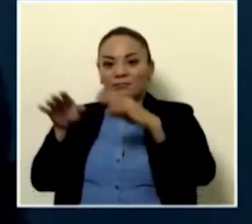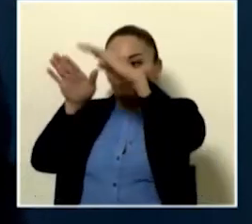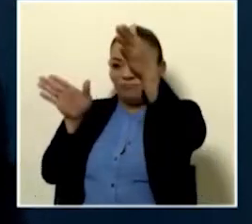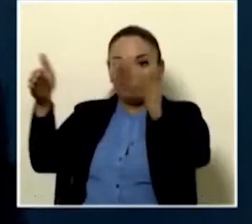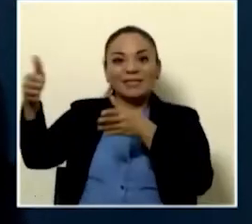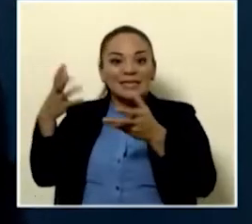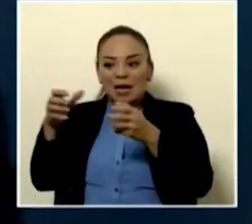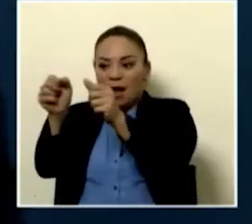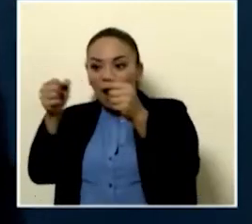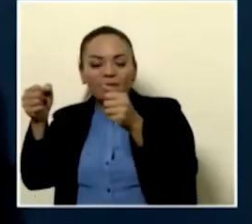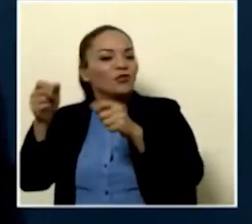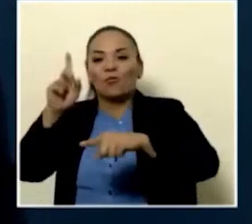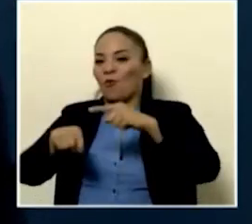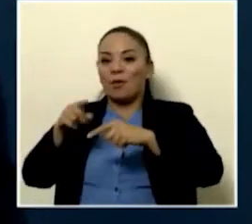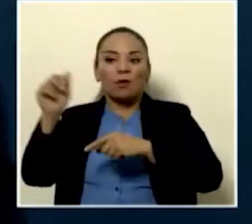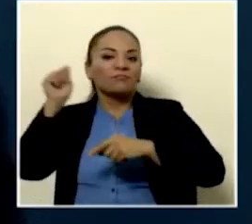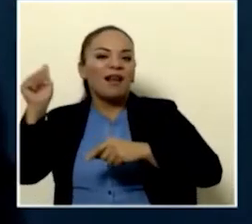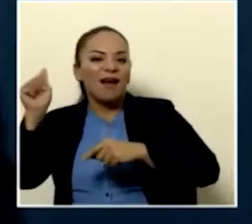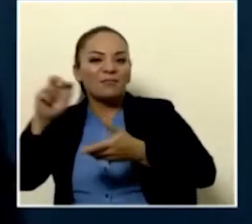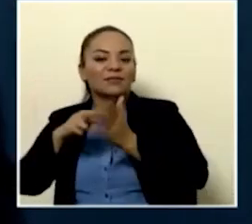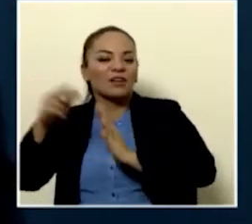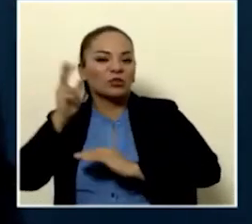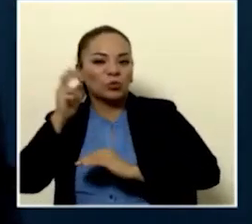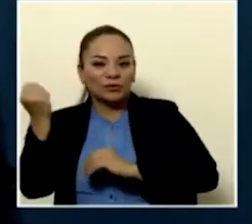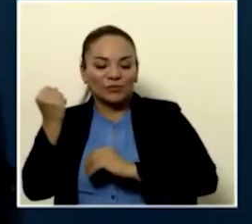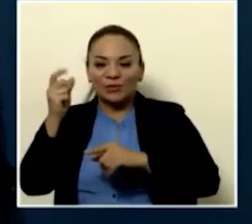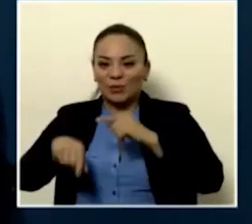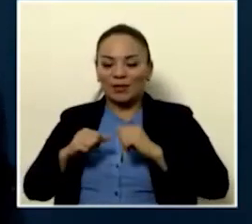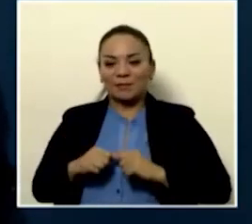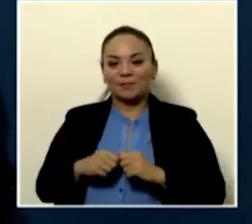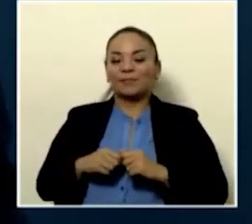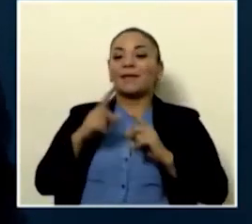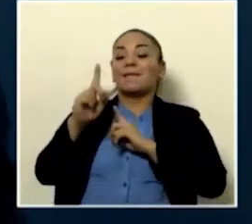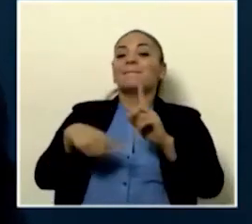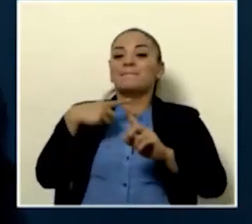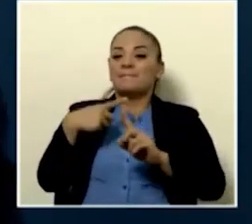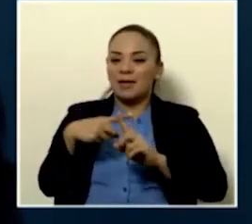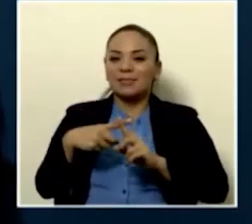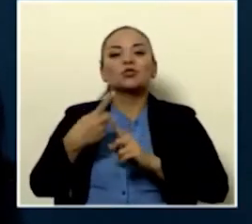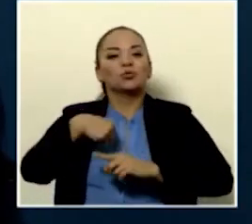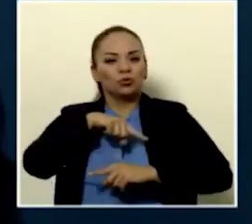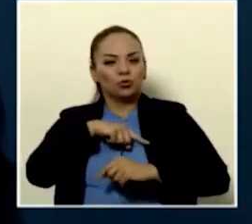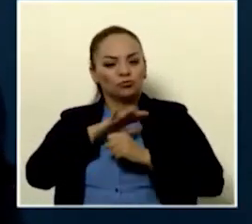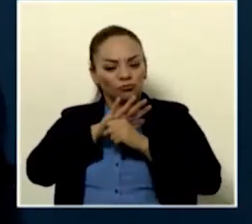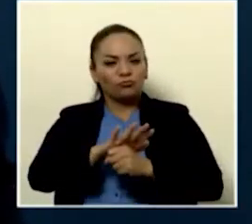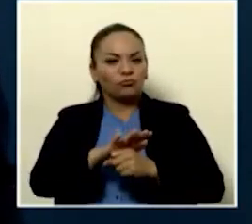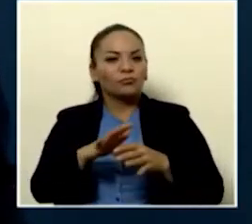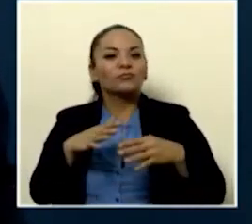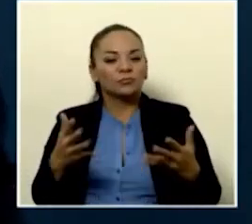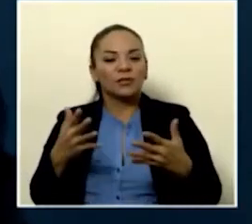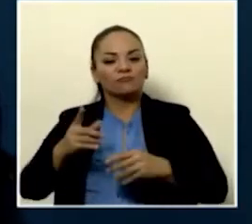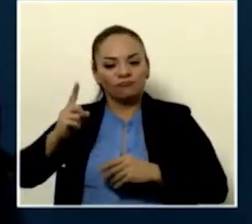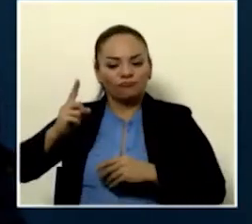Además, vamos a ejercer la potestad de imperio